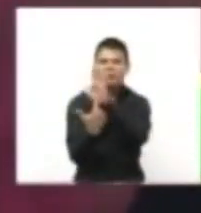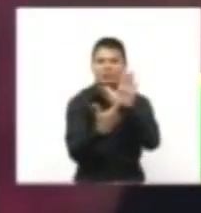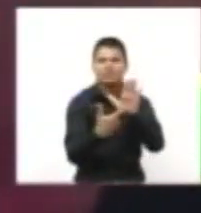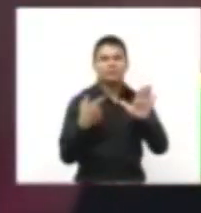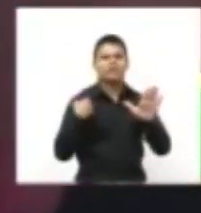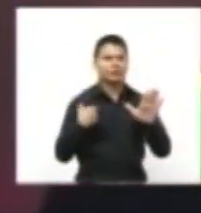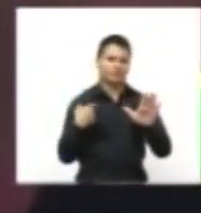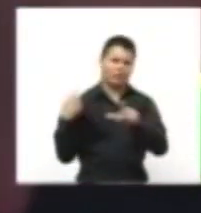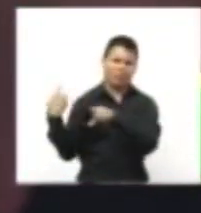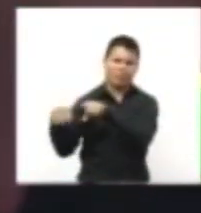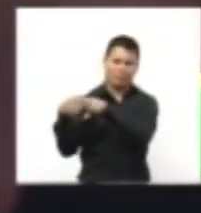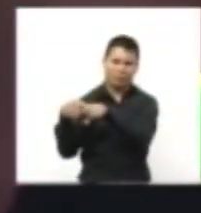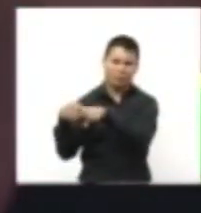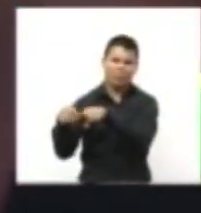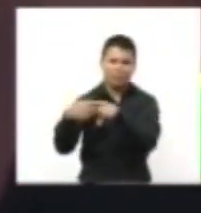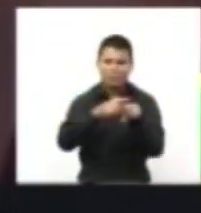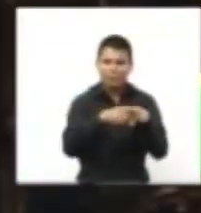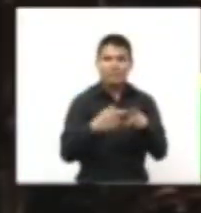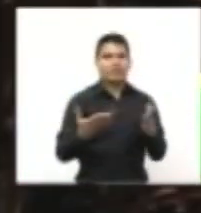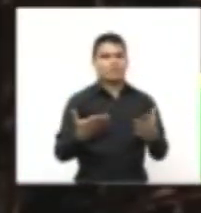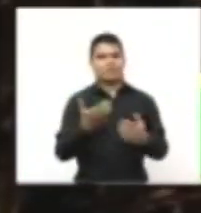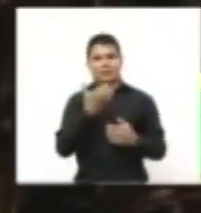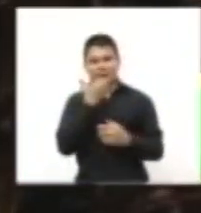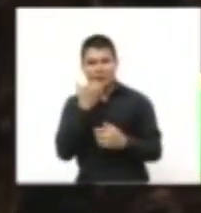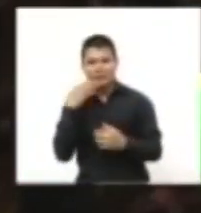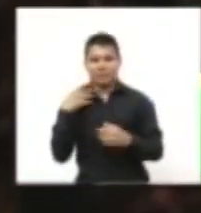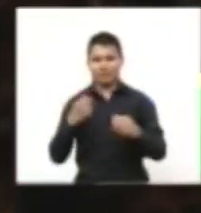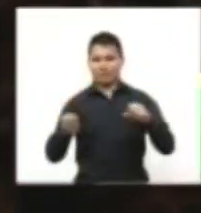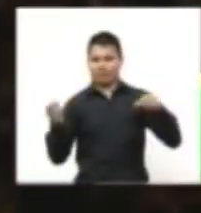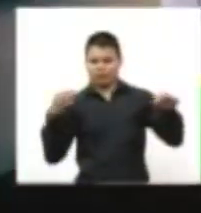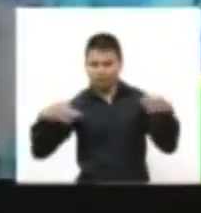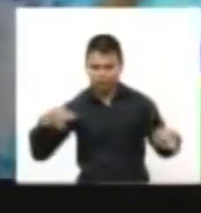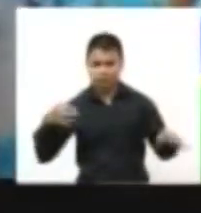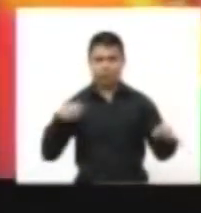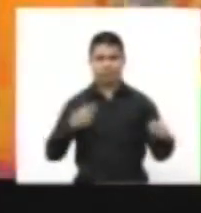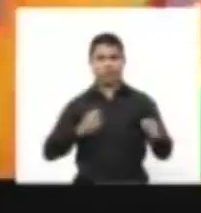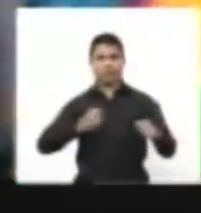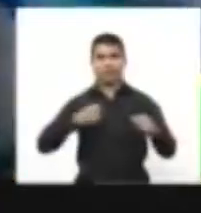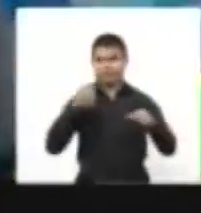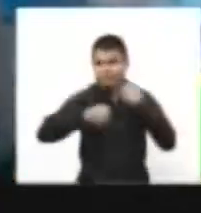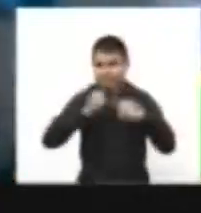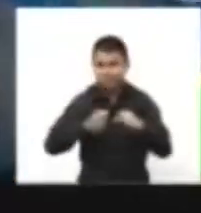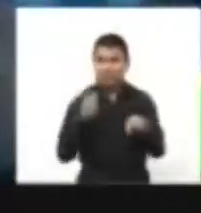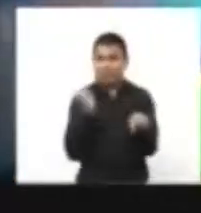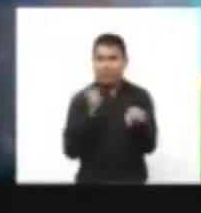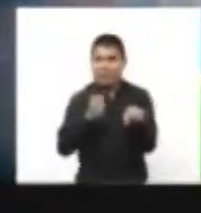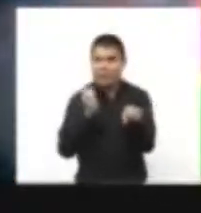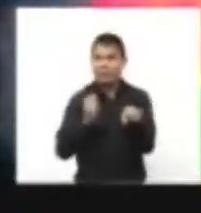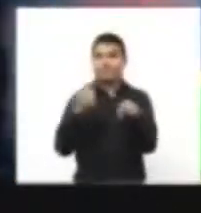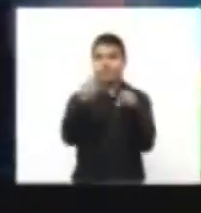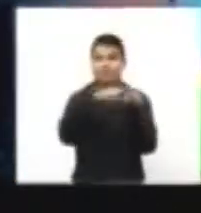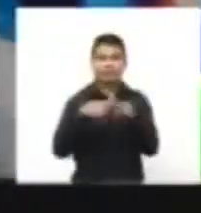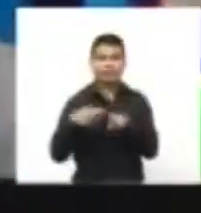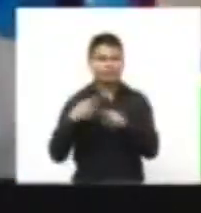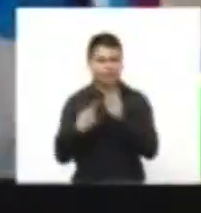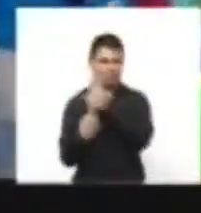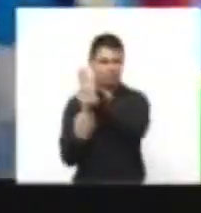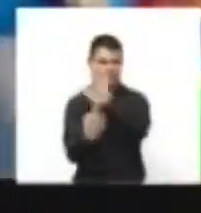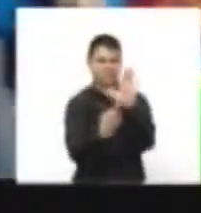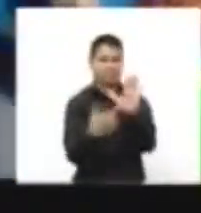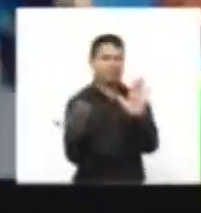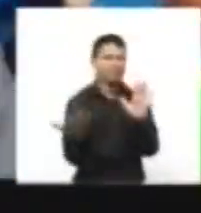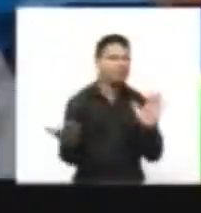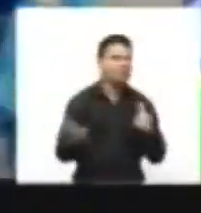otros géneros musicales del momento como son música folclórica y salsa. Por eso hoy vino con un mosaico de la música de la Niña Emilia